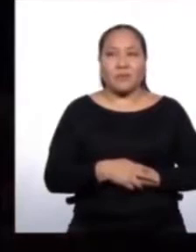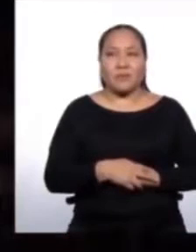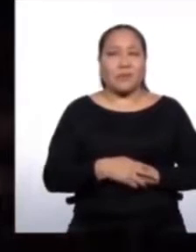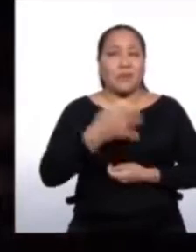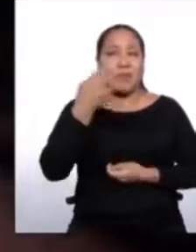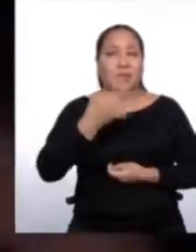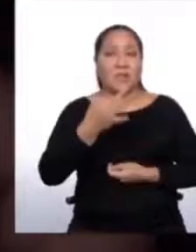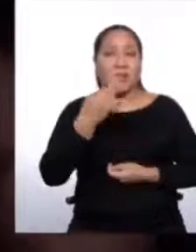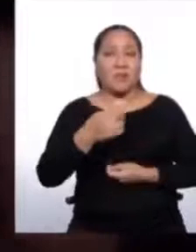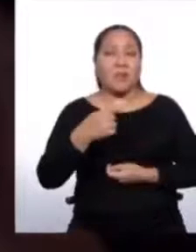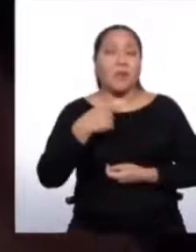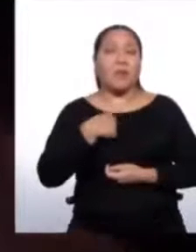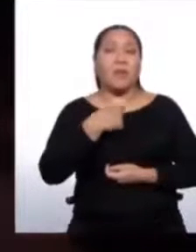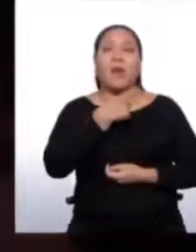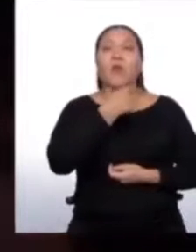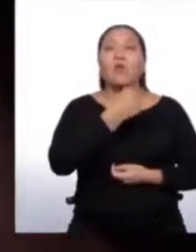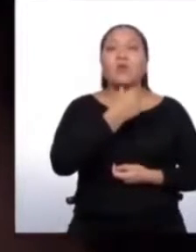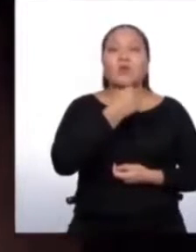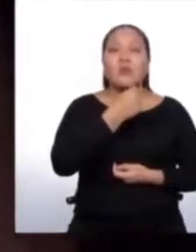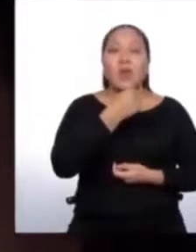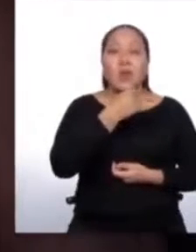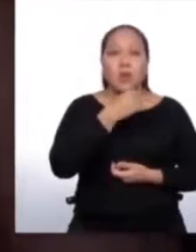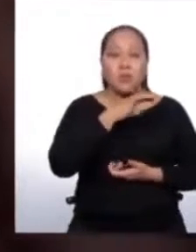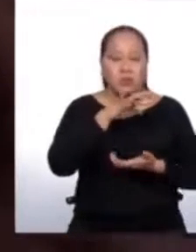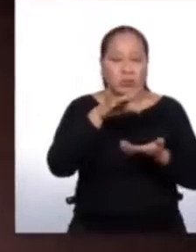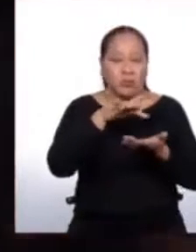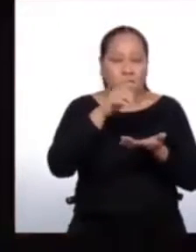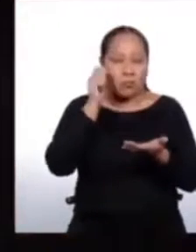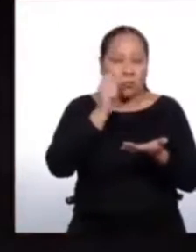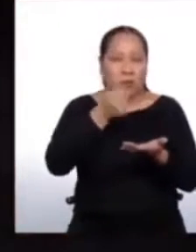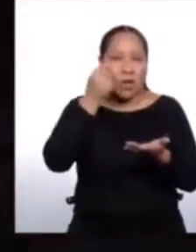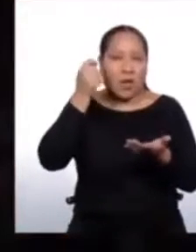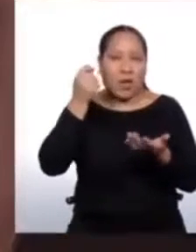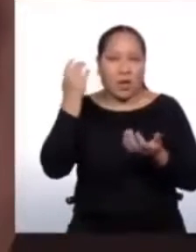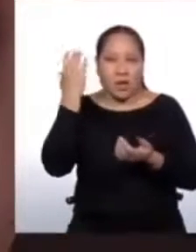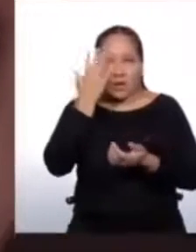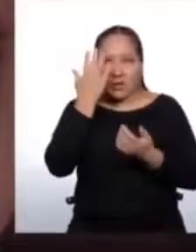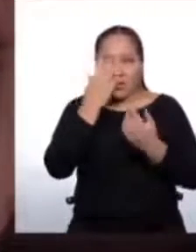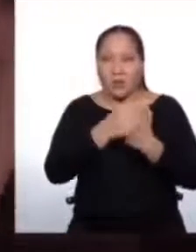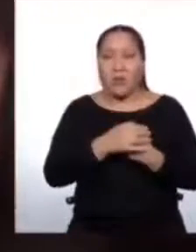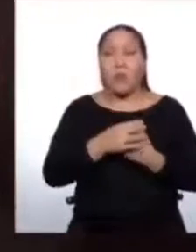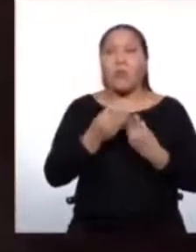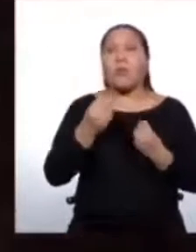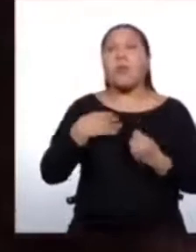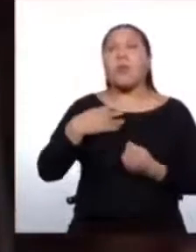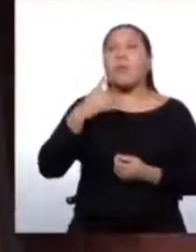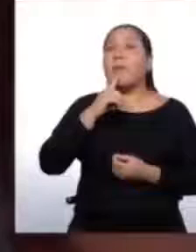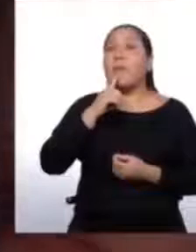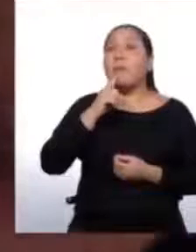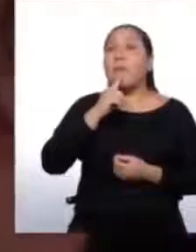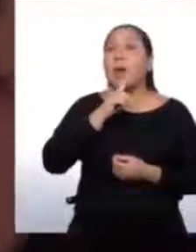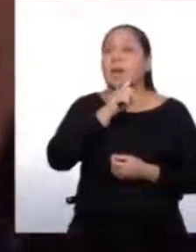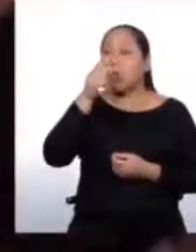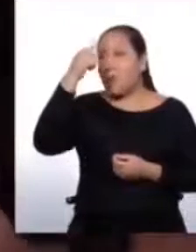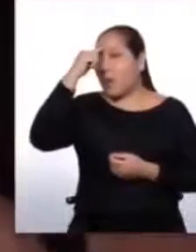Siempre he sido aficionada a las artes ocultas. En realidad porque mi padre estuvo muchos años en la India y trajo de las orillas del